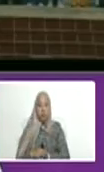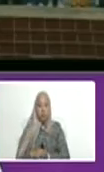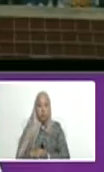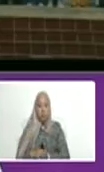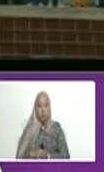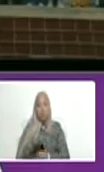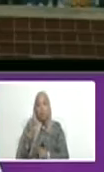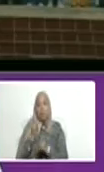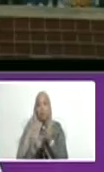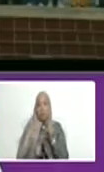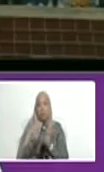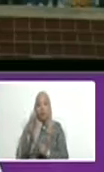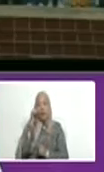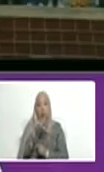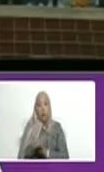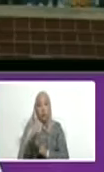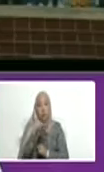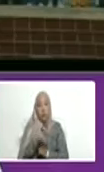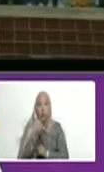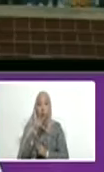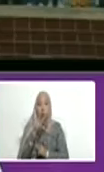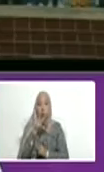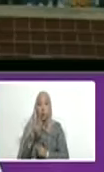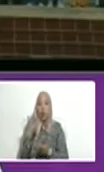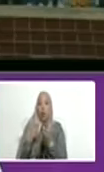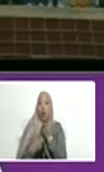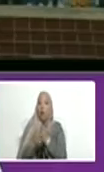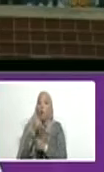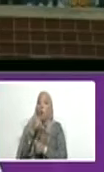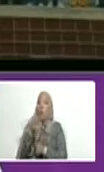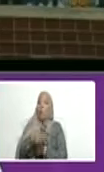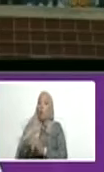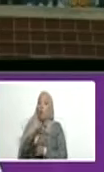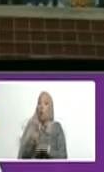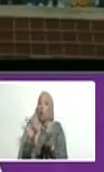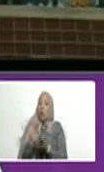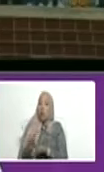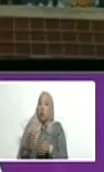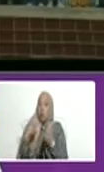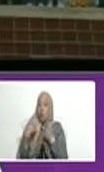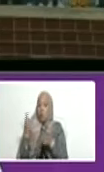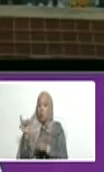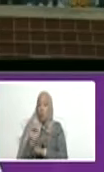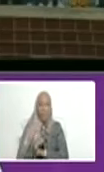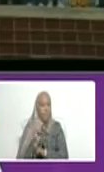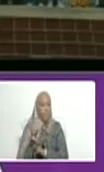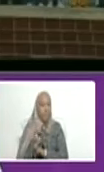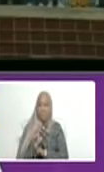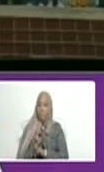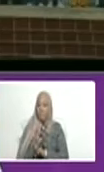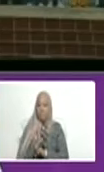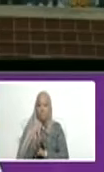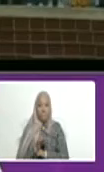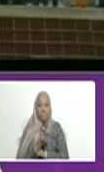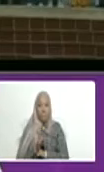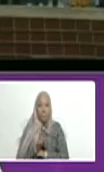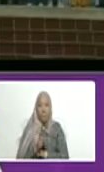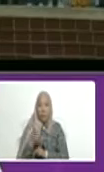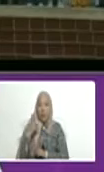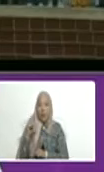los apellidos criminales y terroristas no se vistan, que no